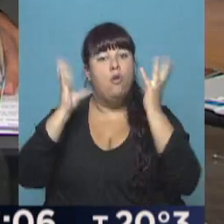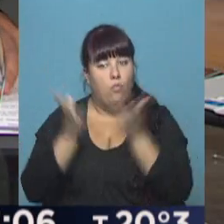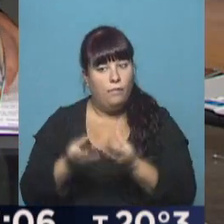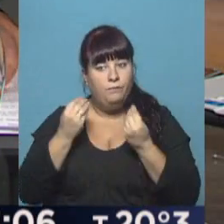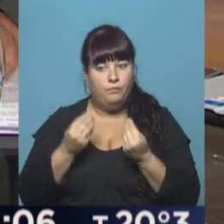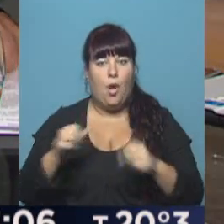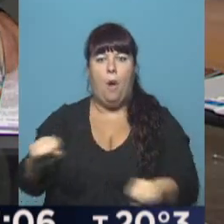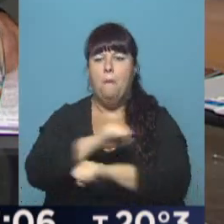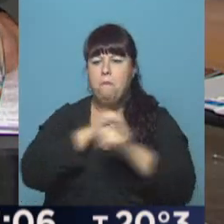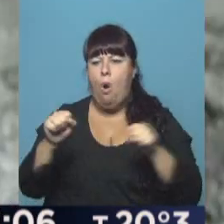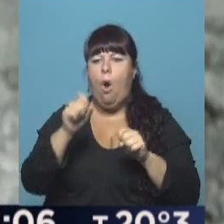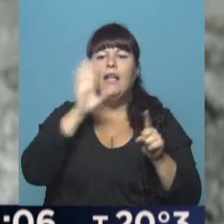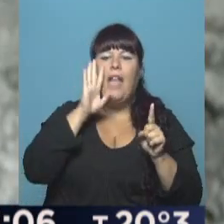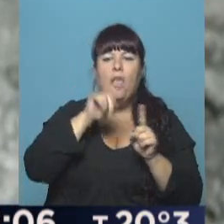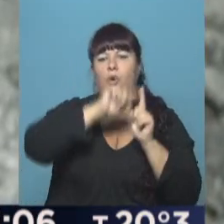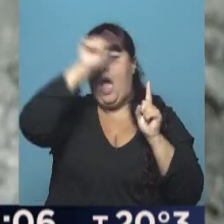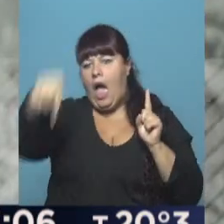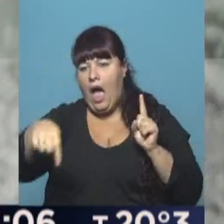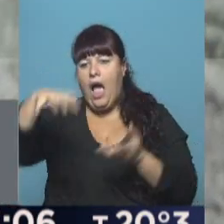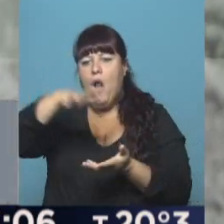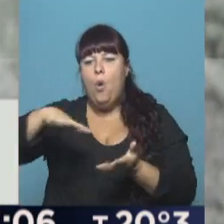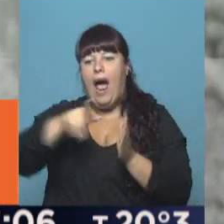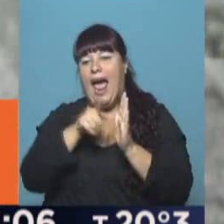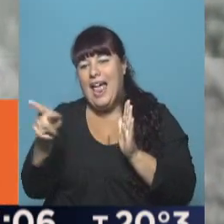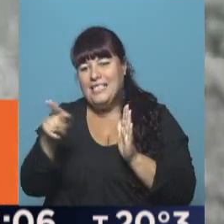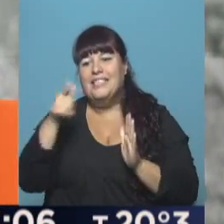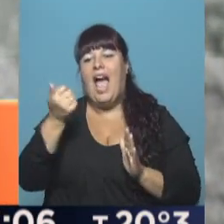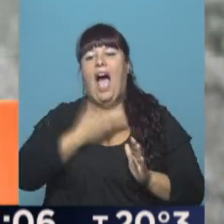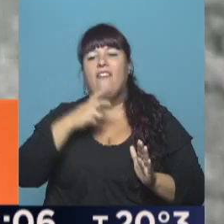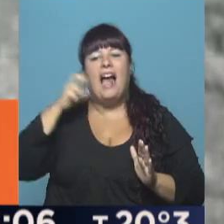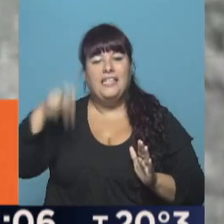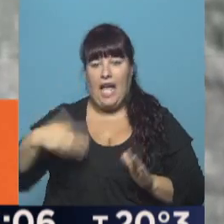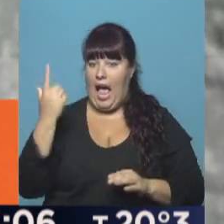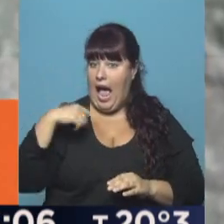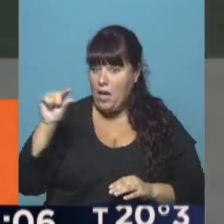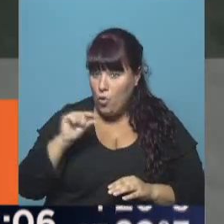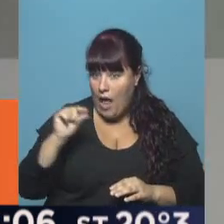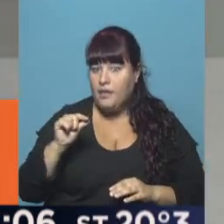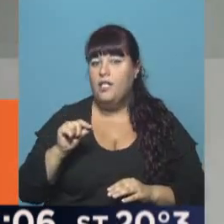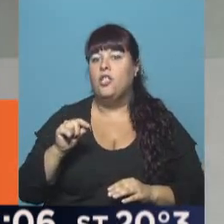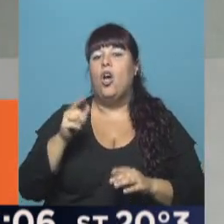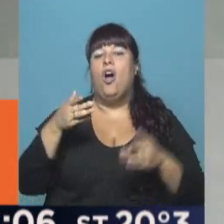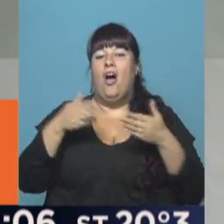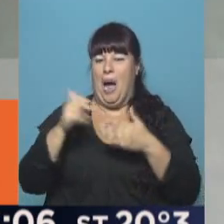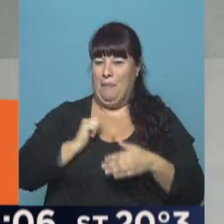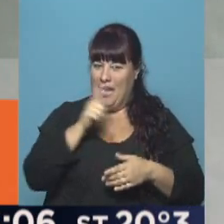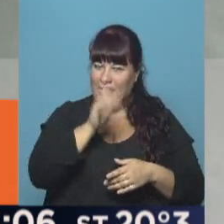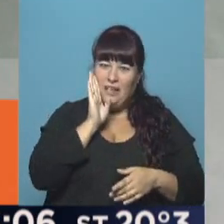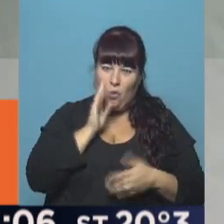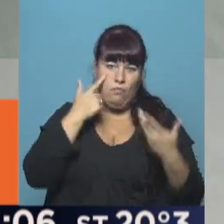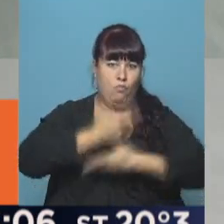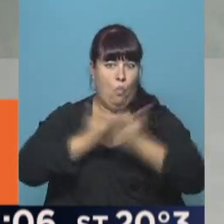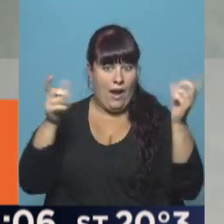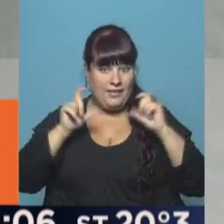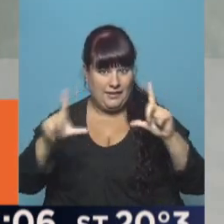Tiene que ver con el bombardeo por parte de Estados Unidos a la zona este de Afganistán. Hace instantes nada más el Pentágono difundió estas imágenes